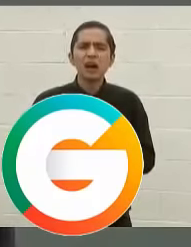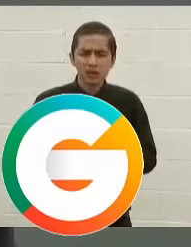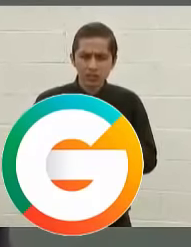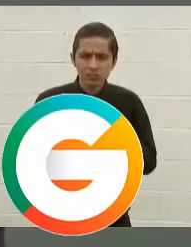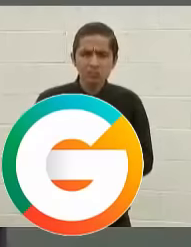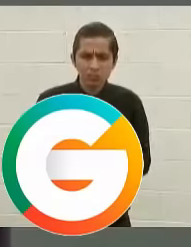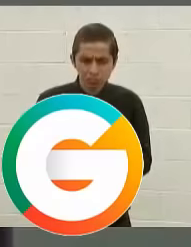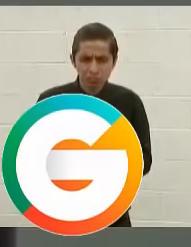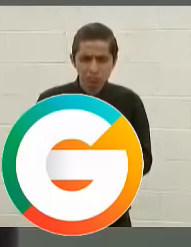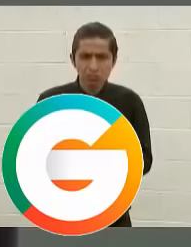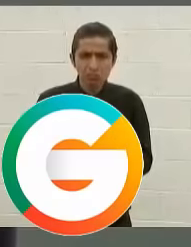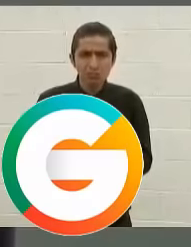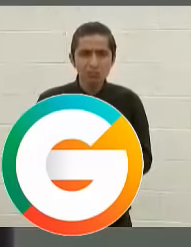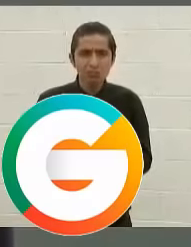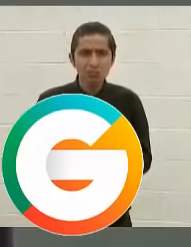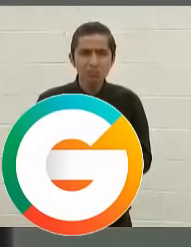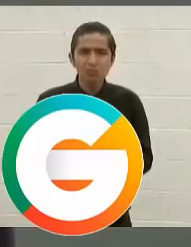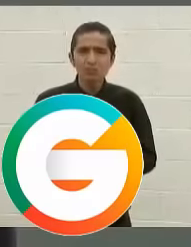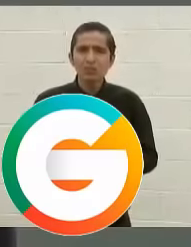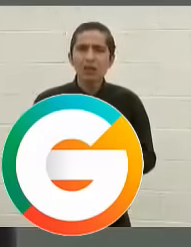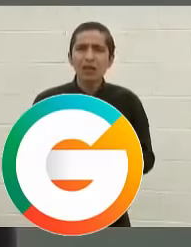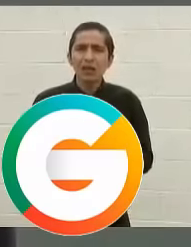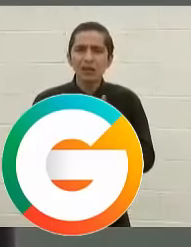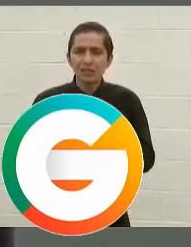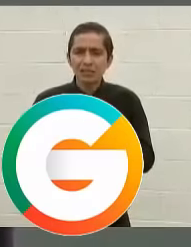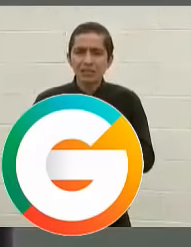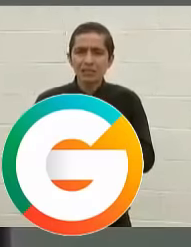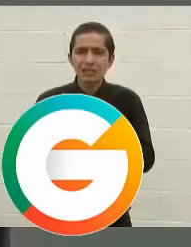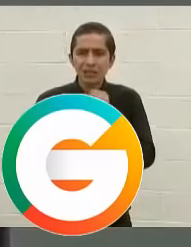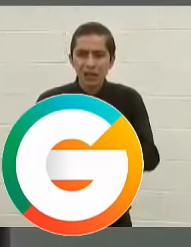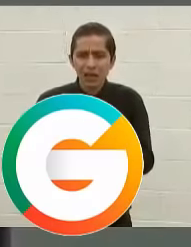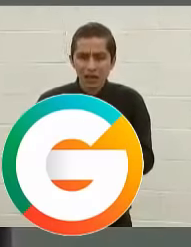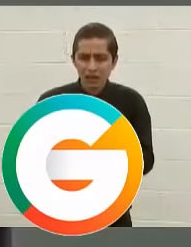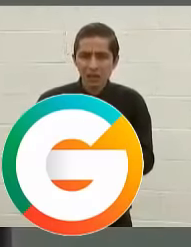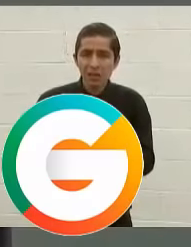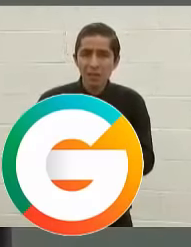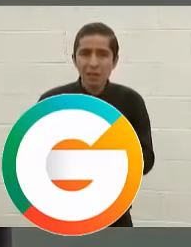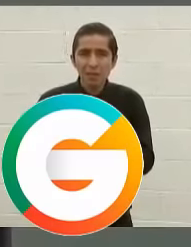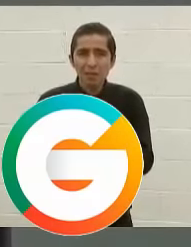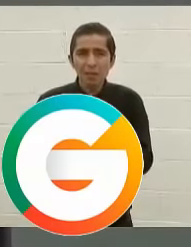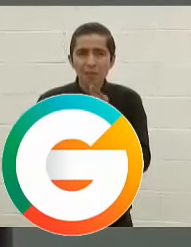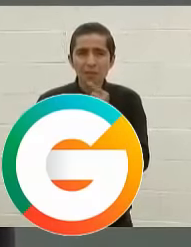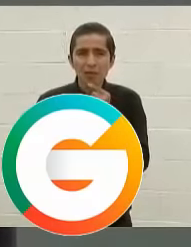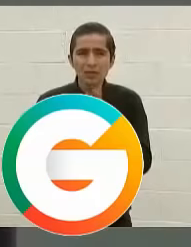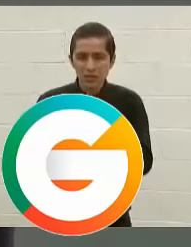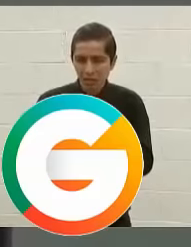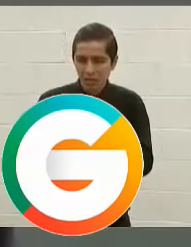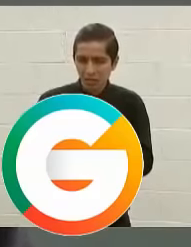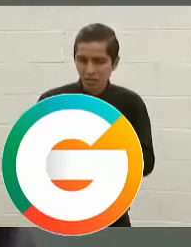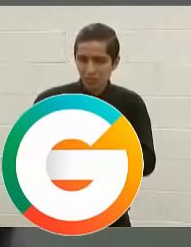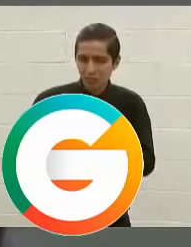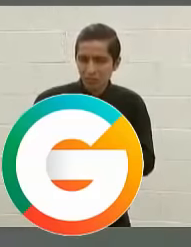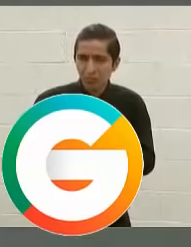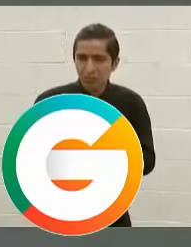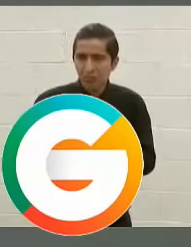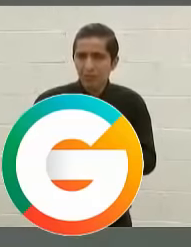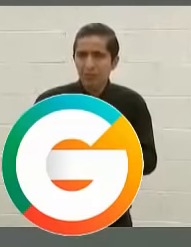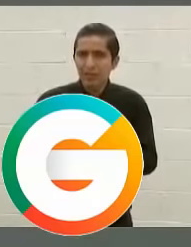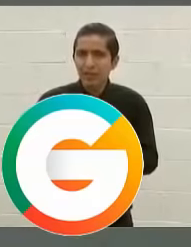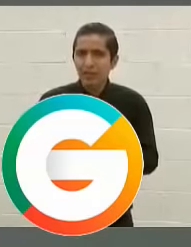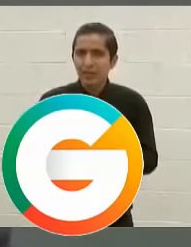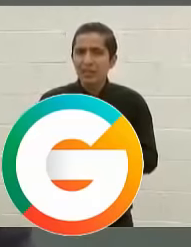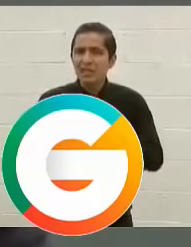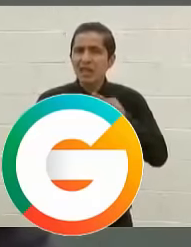que prestaban seguridad al secretario pertenecen a la policía bancaria, quienes